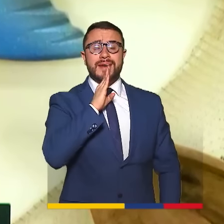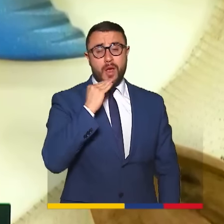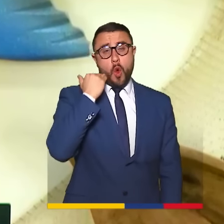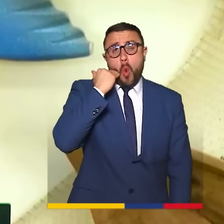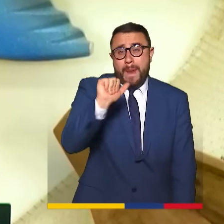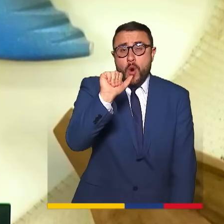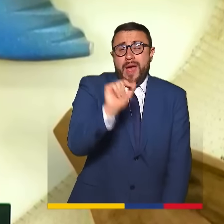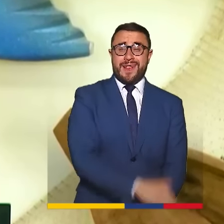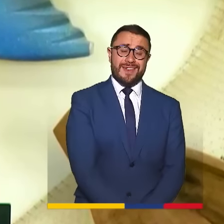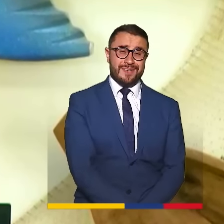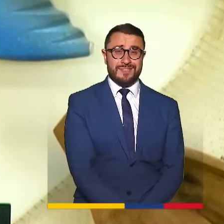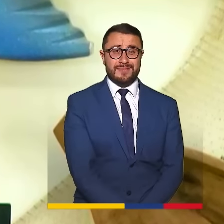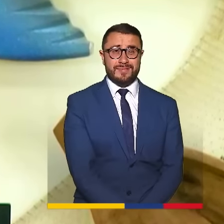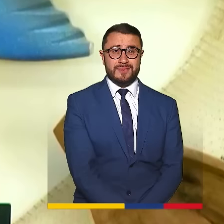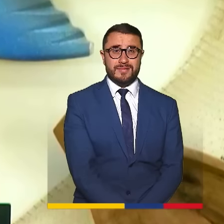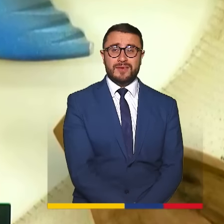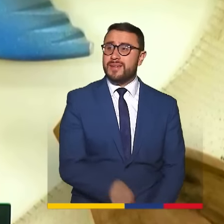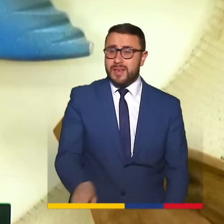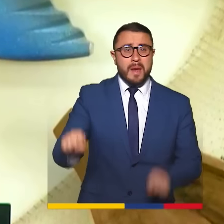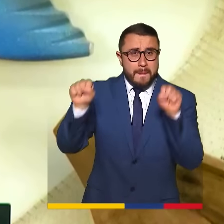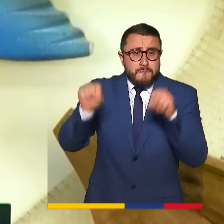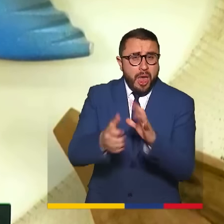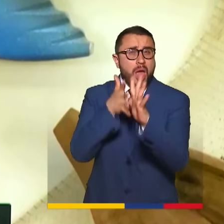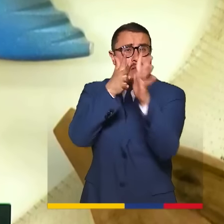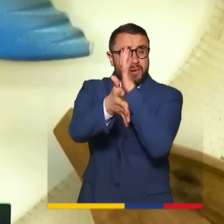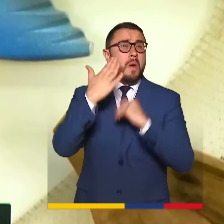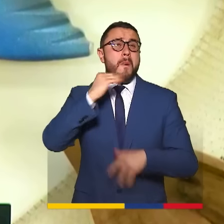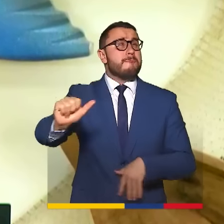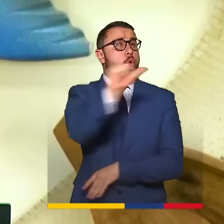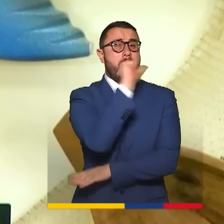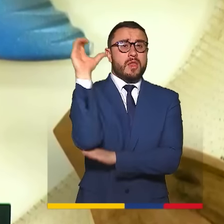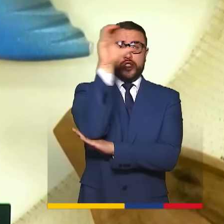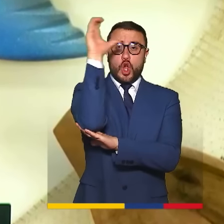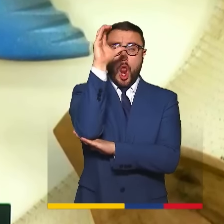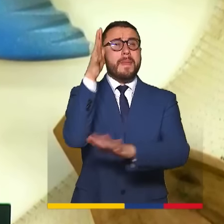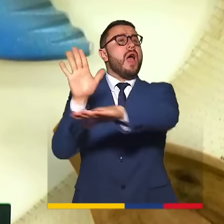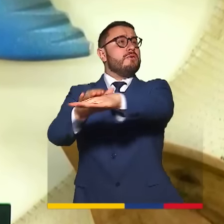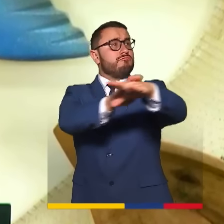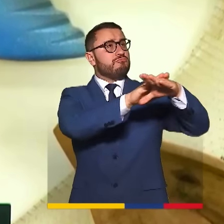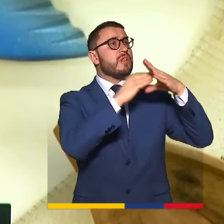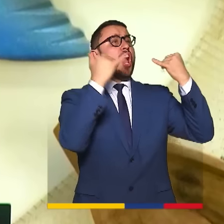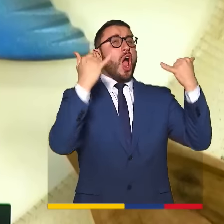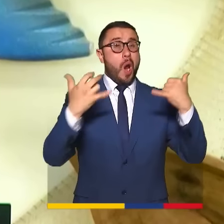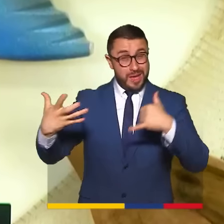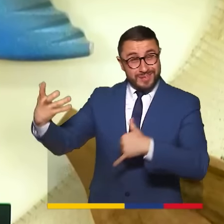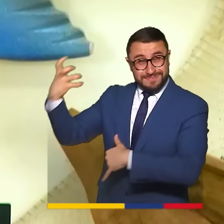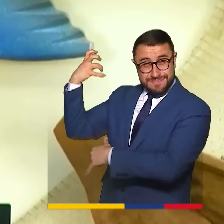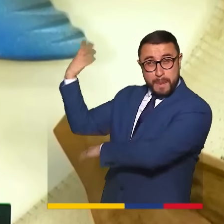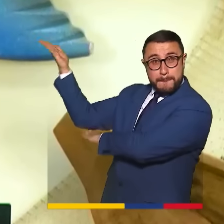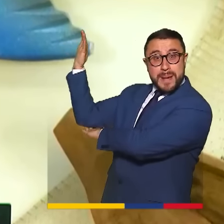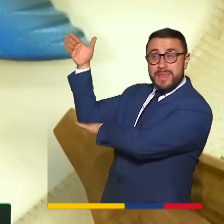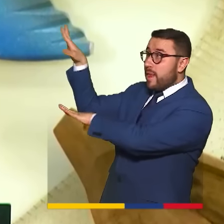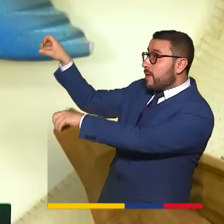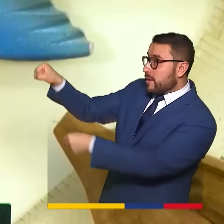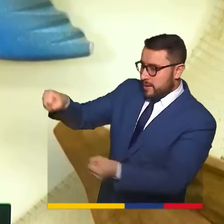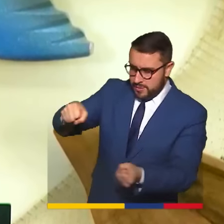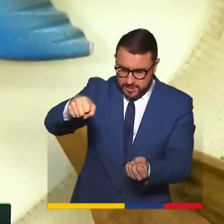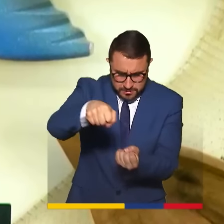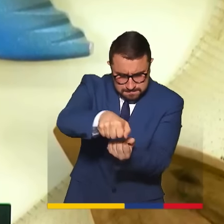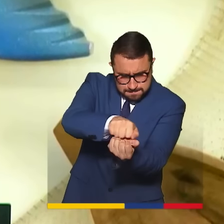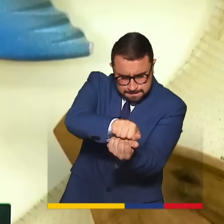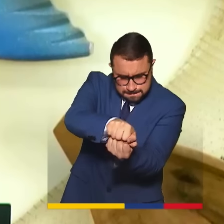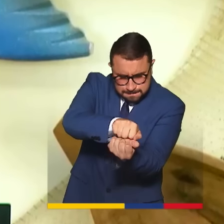que le pudiera decir a todas las mujeres de Colombia: llegó el momento de lavar las banderas de las traiciones